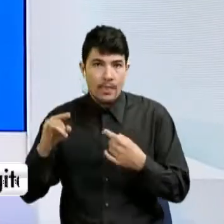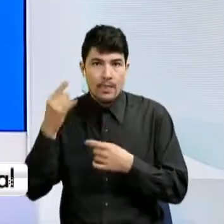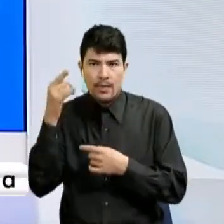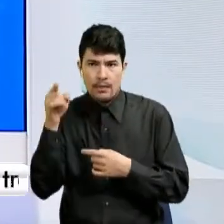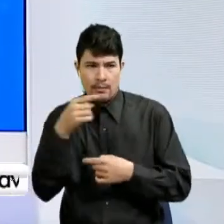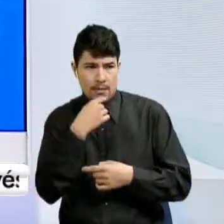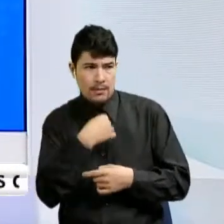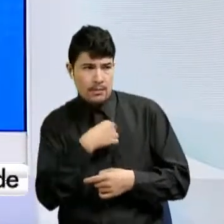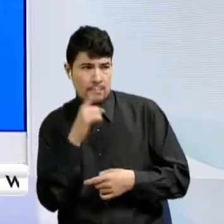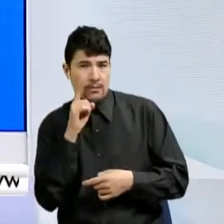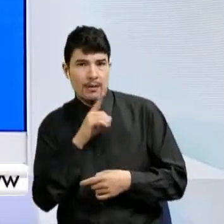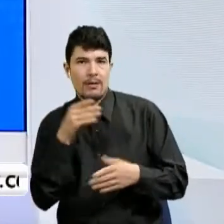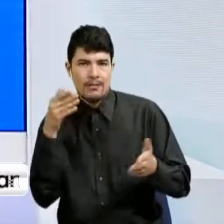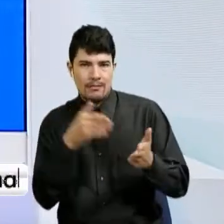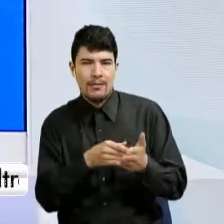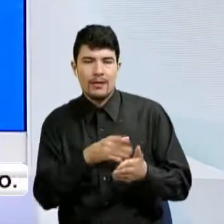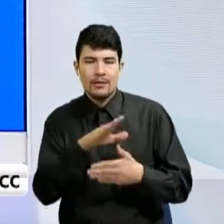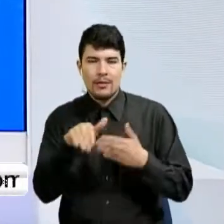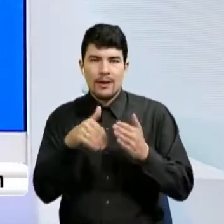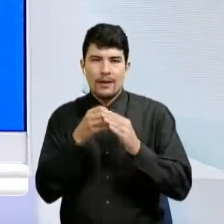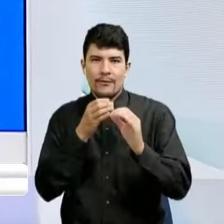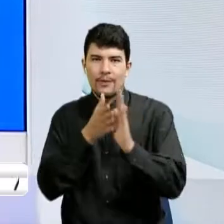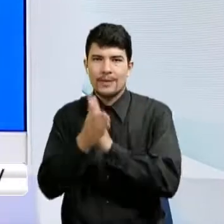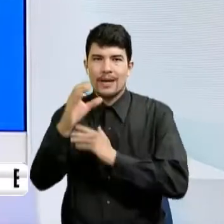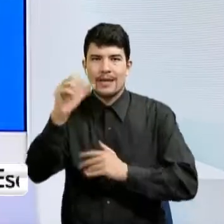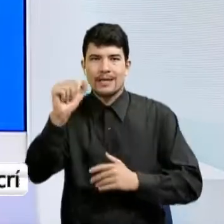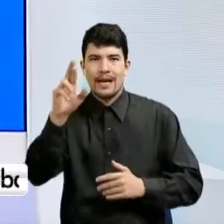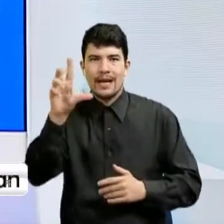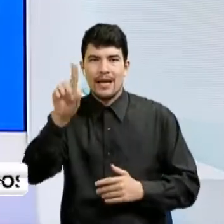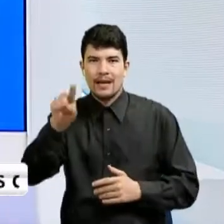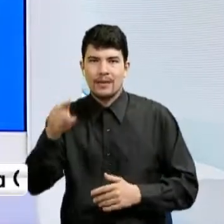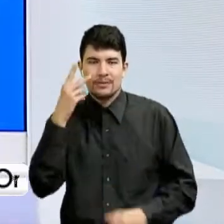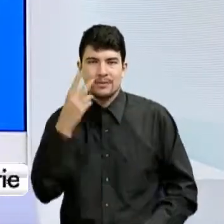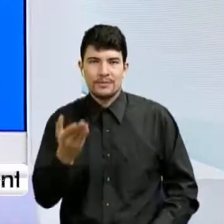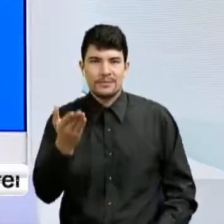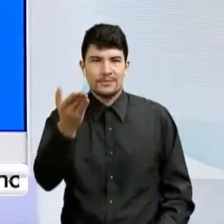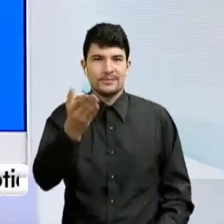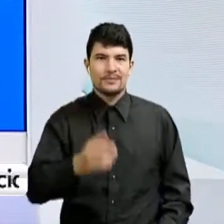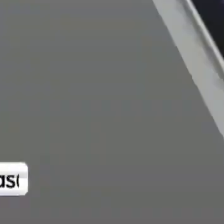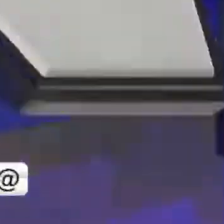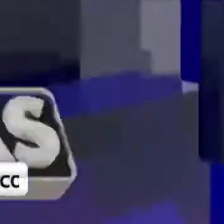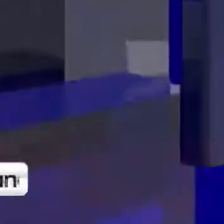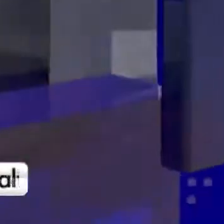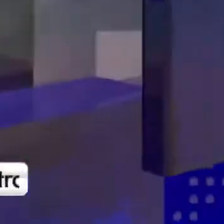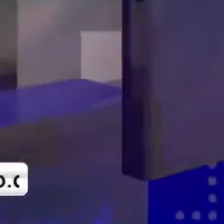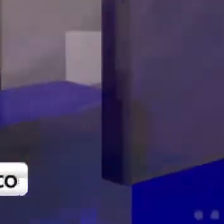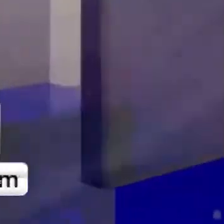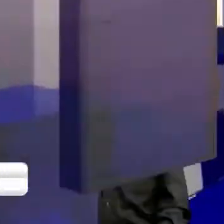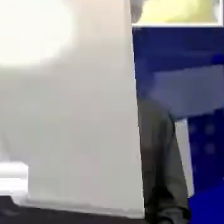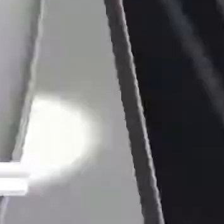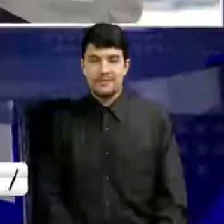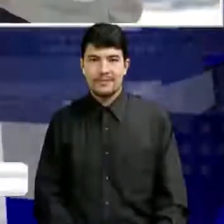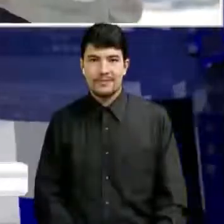cárdenas que nos tiene todos los detalles de esta importante información en bucaramanga carro buenas tardes